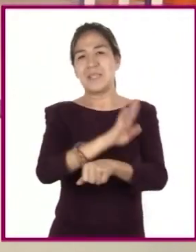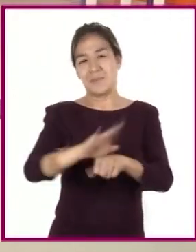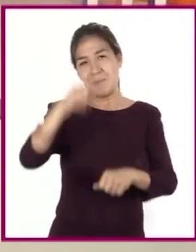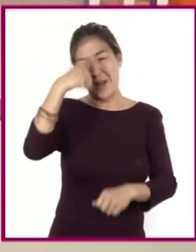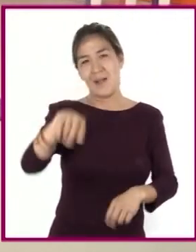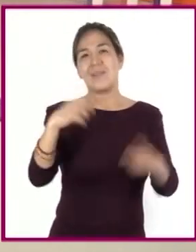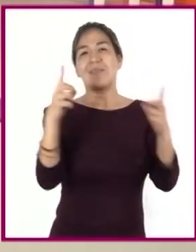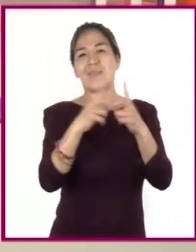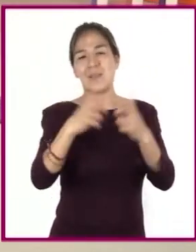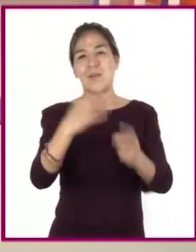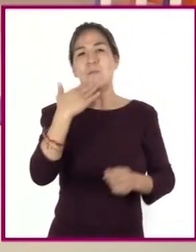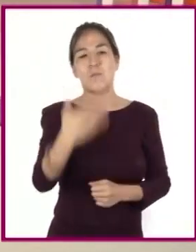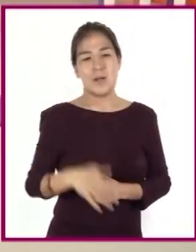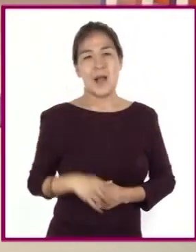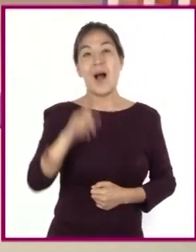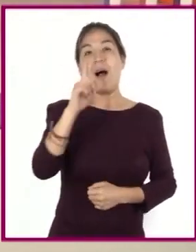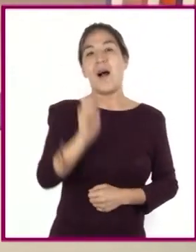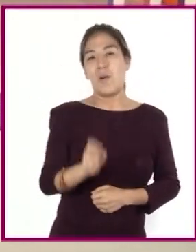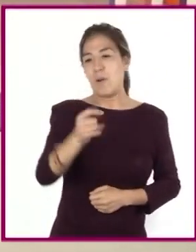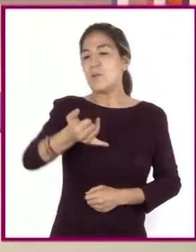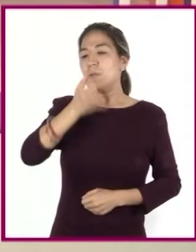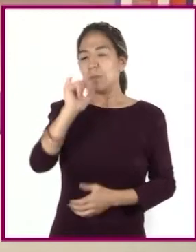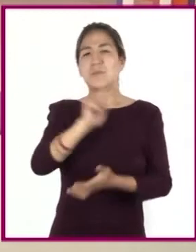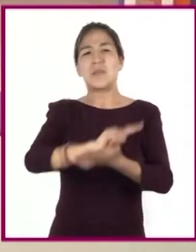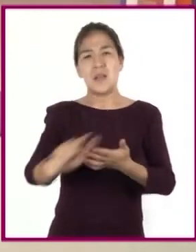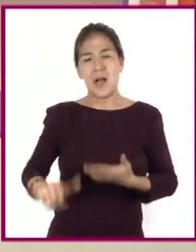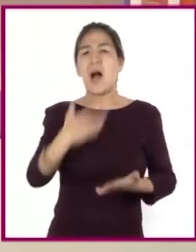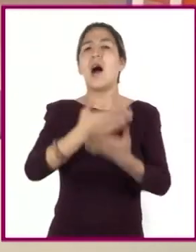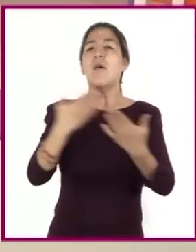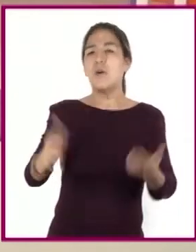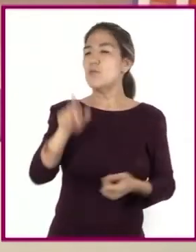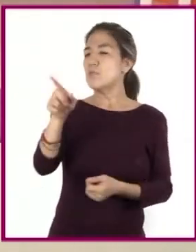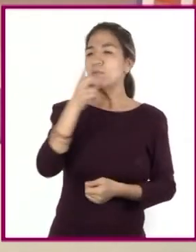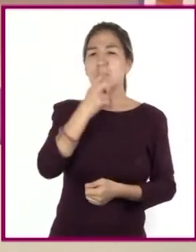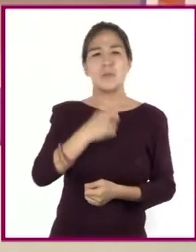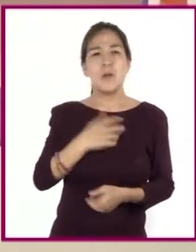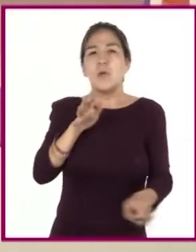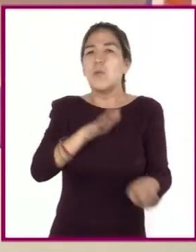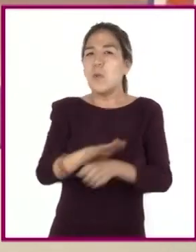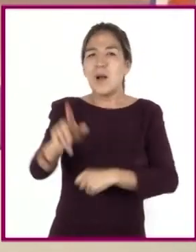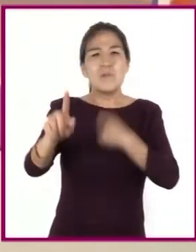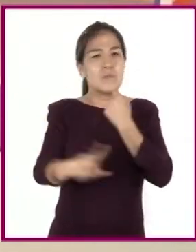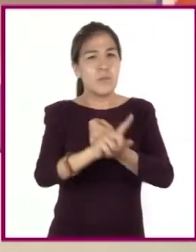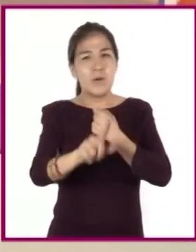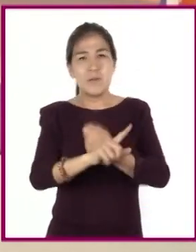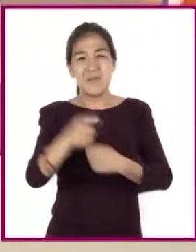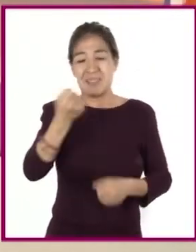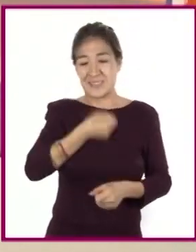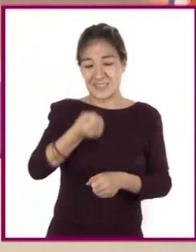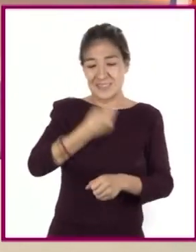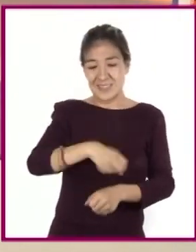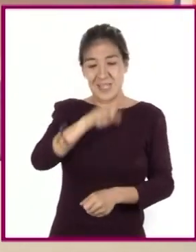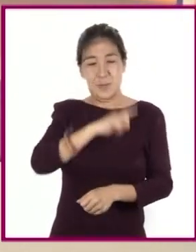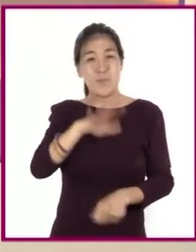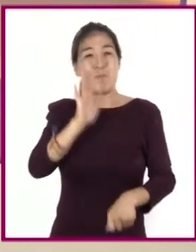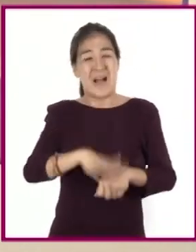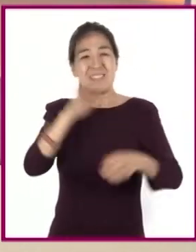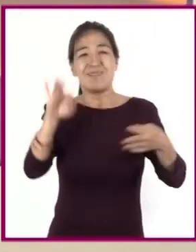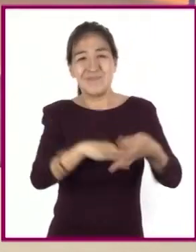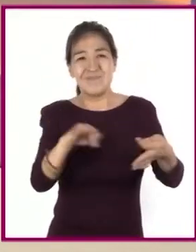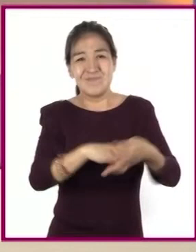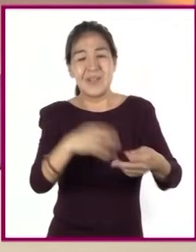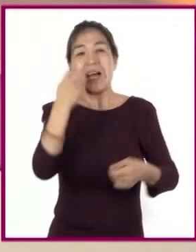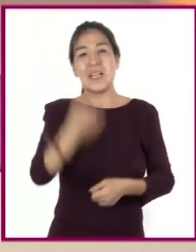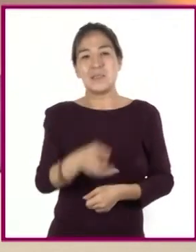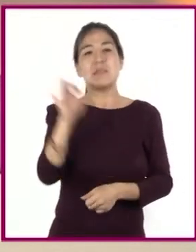correcta, el consumo de agua potable. Ahora díganos, ¿cuáles son los problemas de salud más comunes que nos puede ocasionar